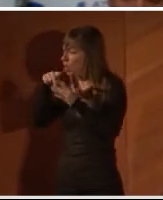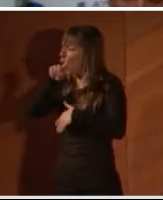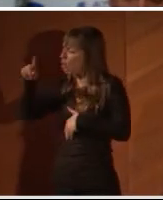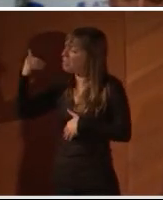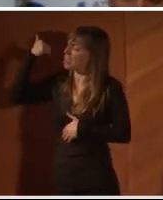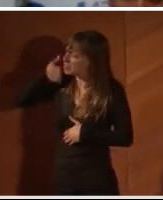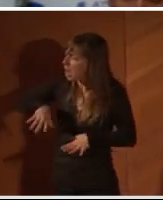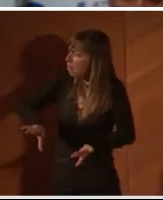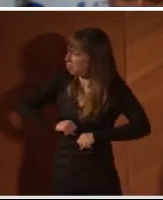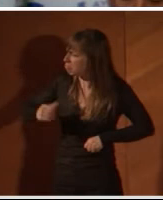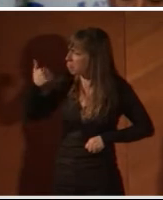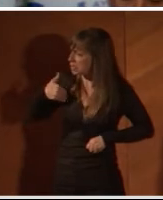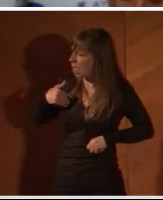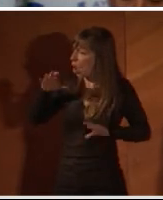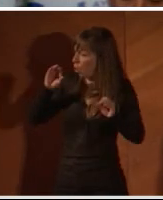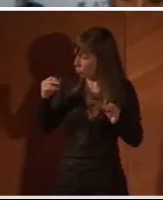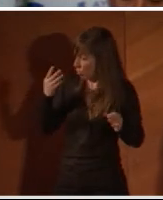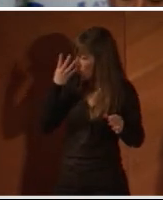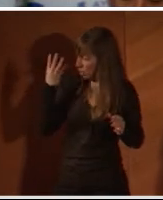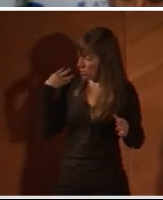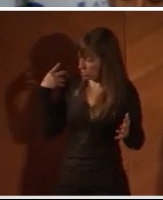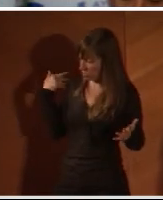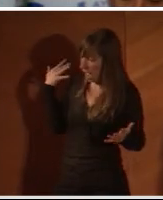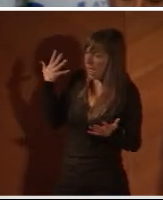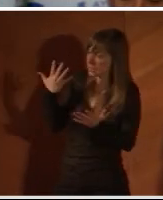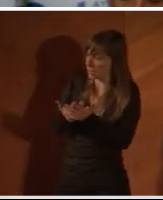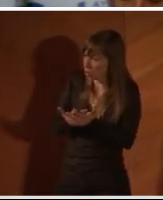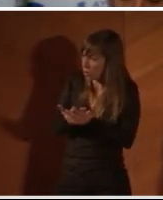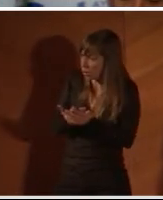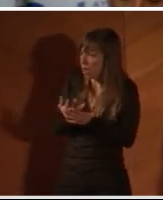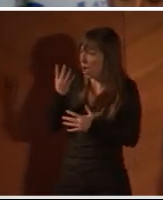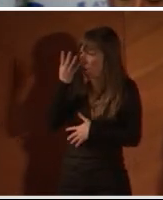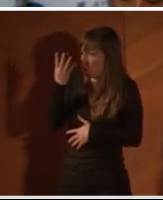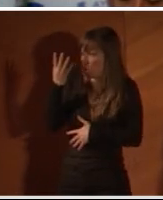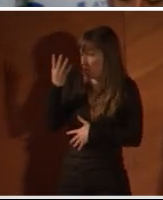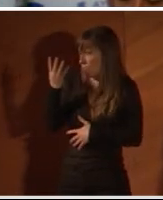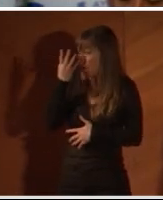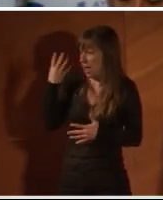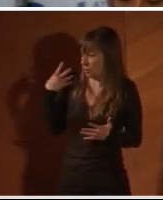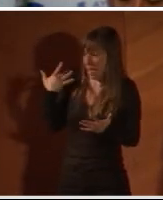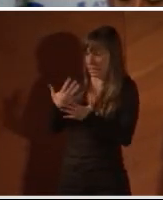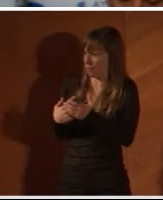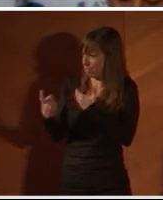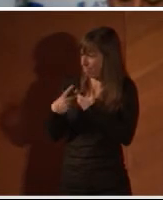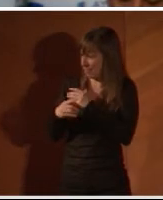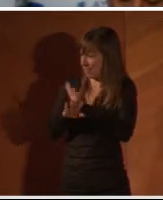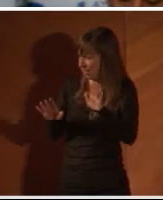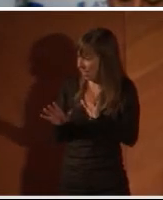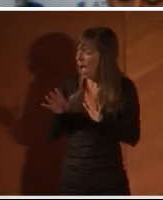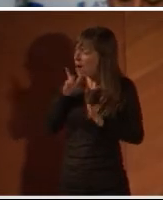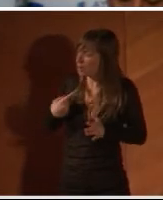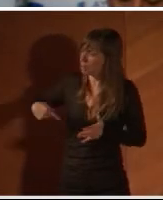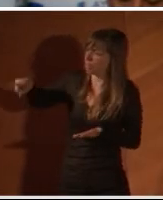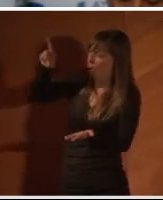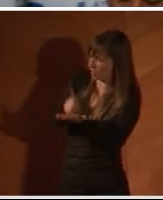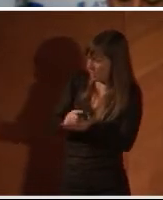la sequía de participación de estos últimos 4 años de ausencia de participativa. La firma de este convenio nos permite